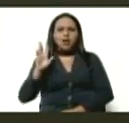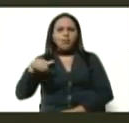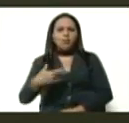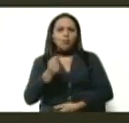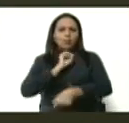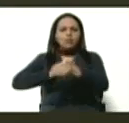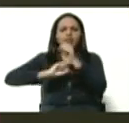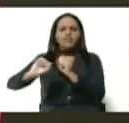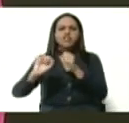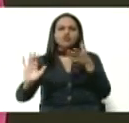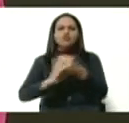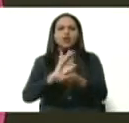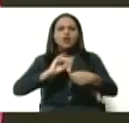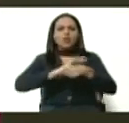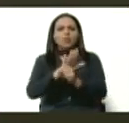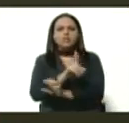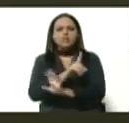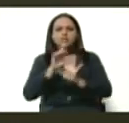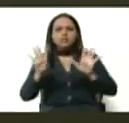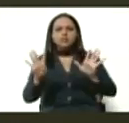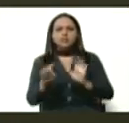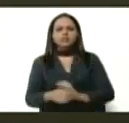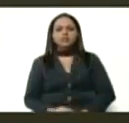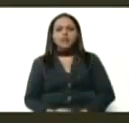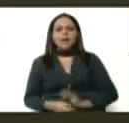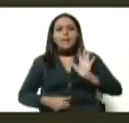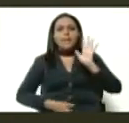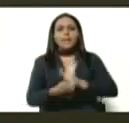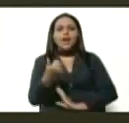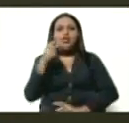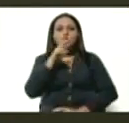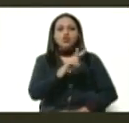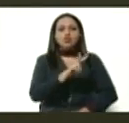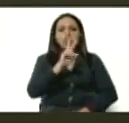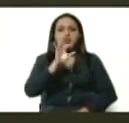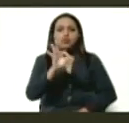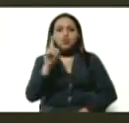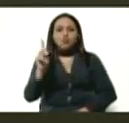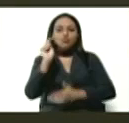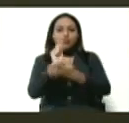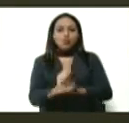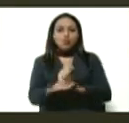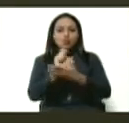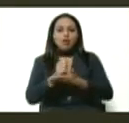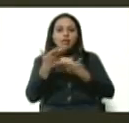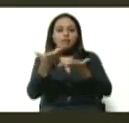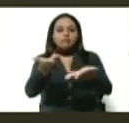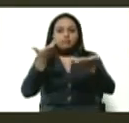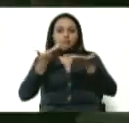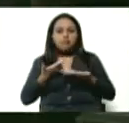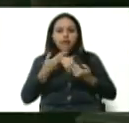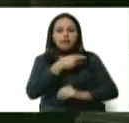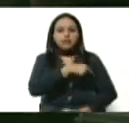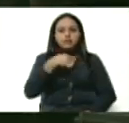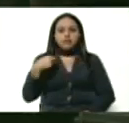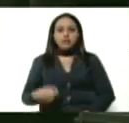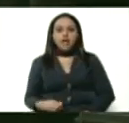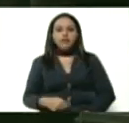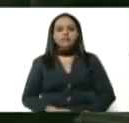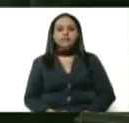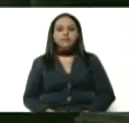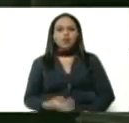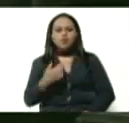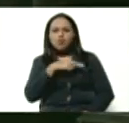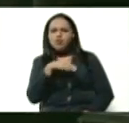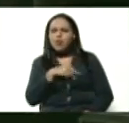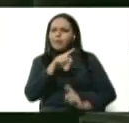combatir el COVID-19. Más de 231 toneladas hemos recibido de China. Y nos